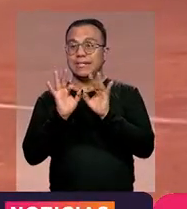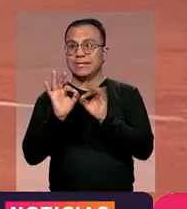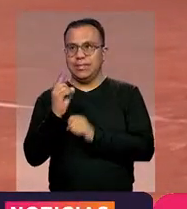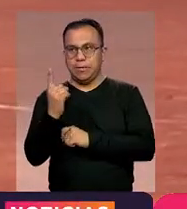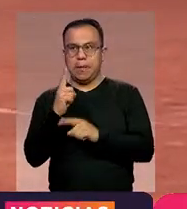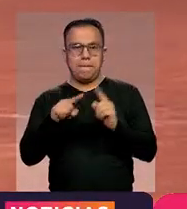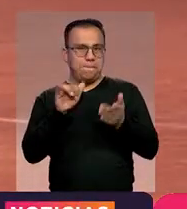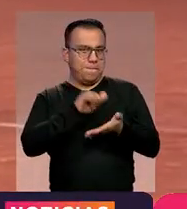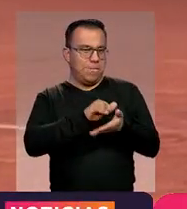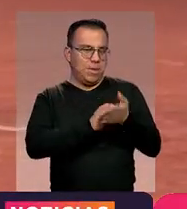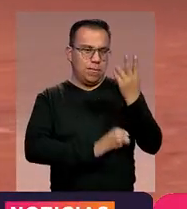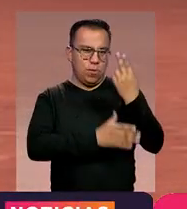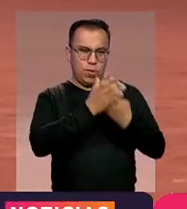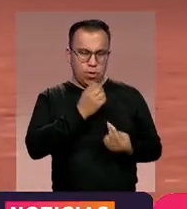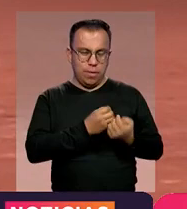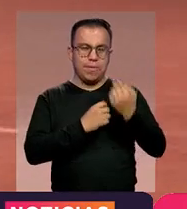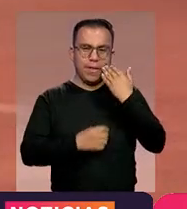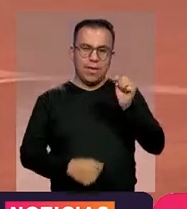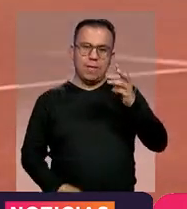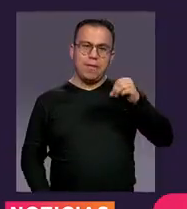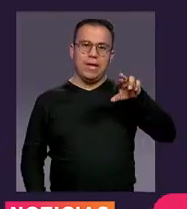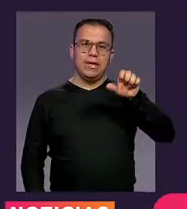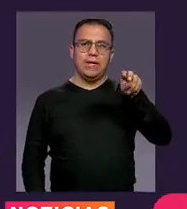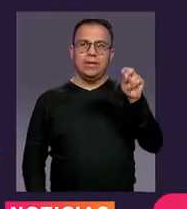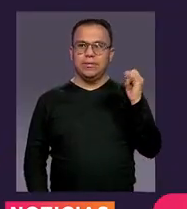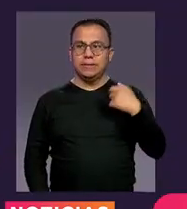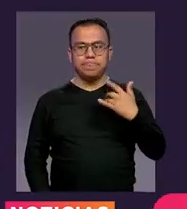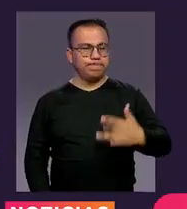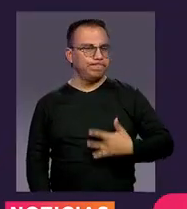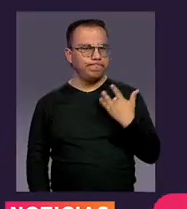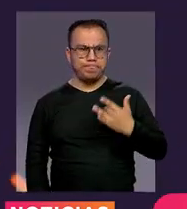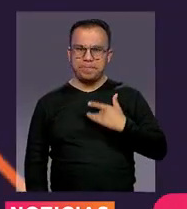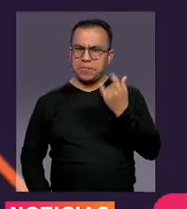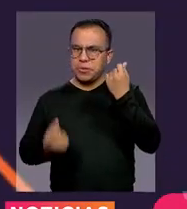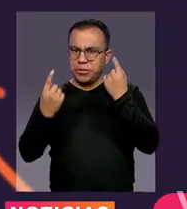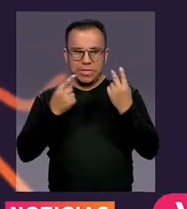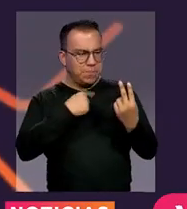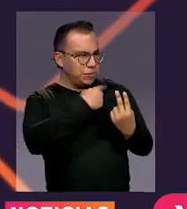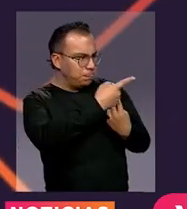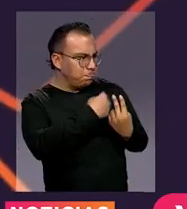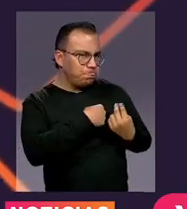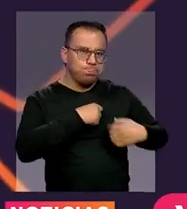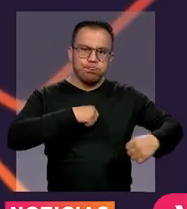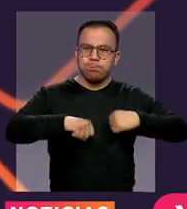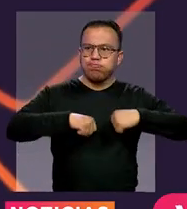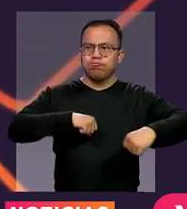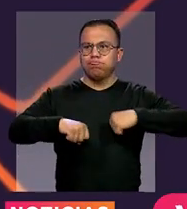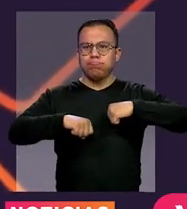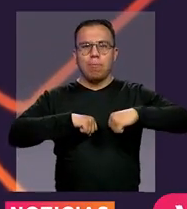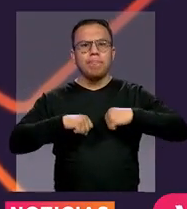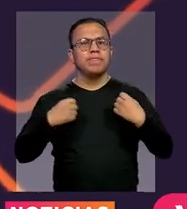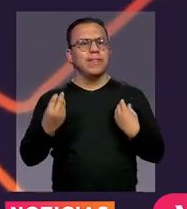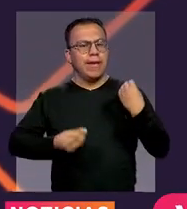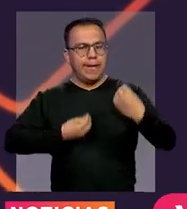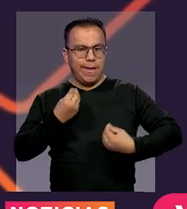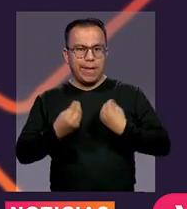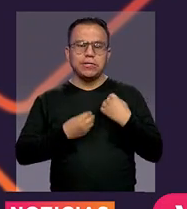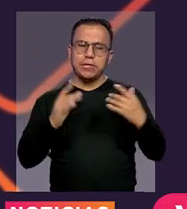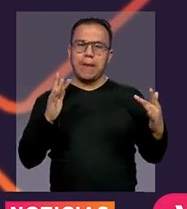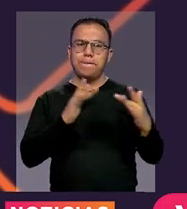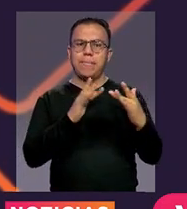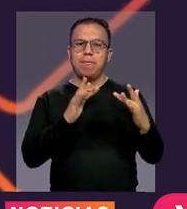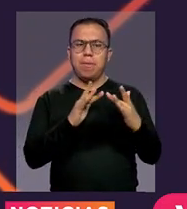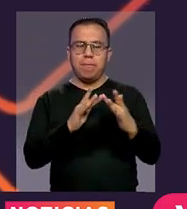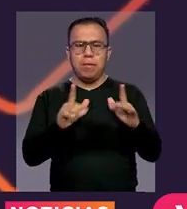misma cantidad en dobles con su dupla Mariana Higuita. Bueno, siento que nos entendemos muy bien, que hemos como generado una buena conexión